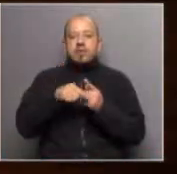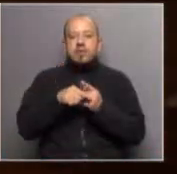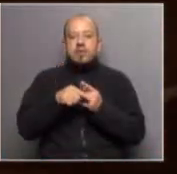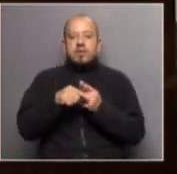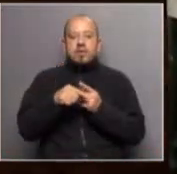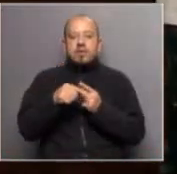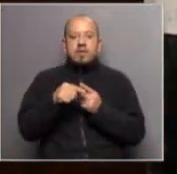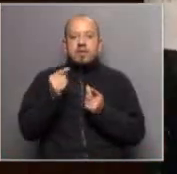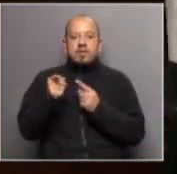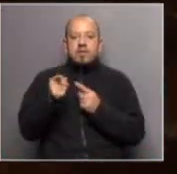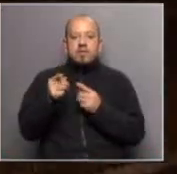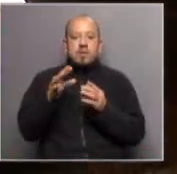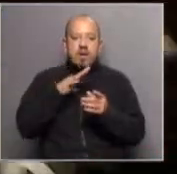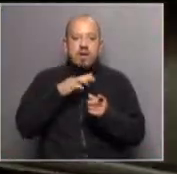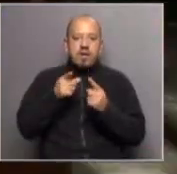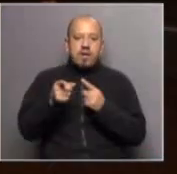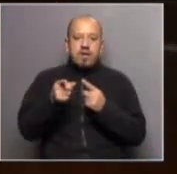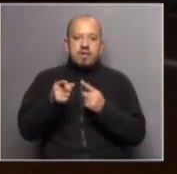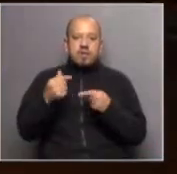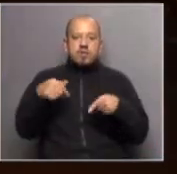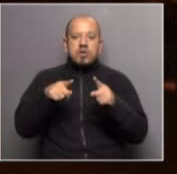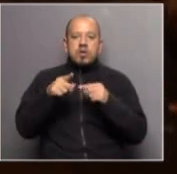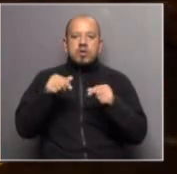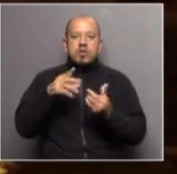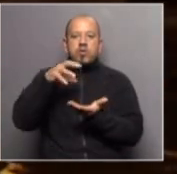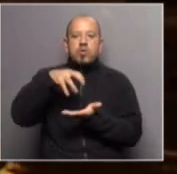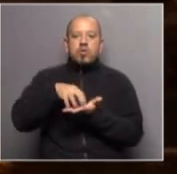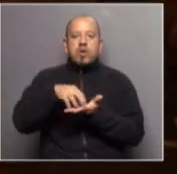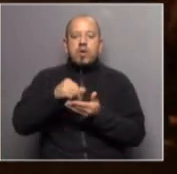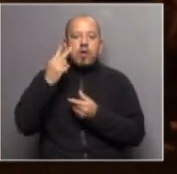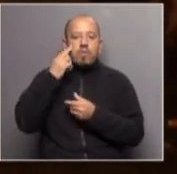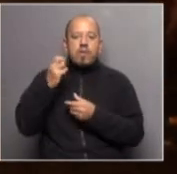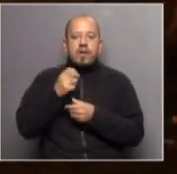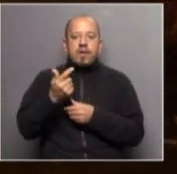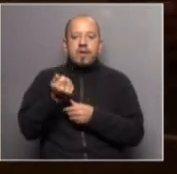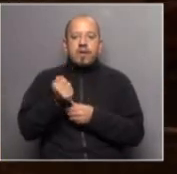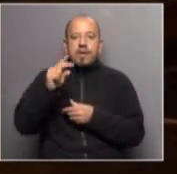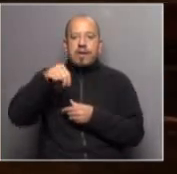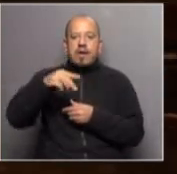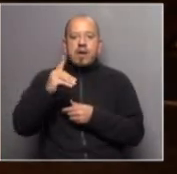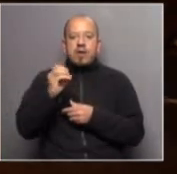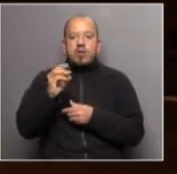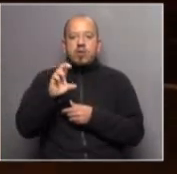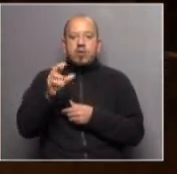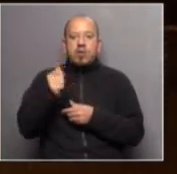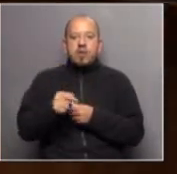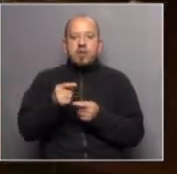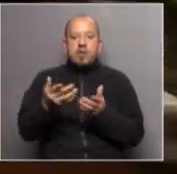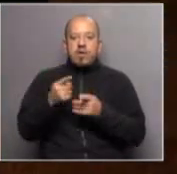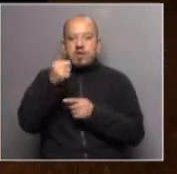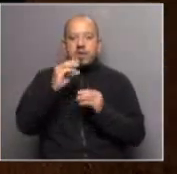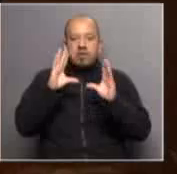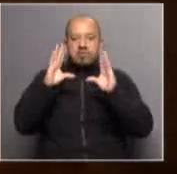tiene cierta relación, si se quiere, en esto de polo de boliche, con el bar Andorra que está enfrente. Ahora se ve poco porque está